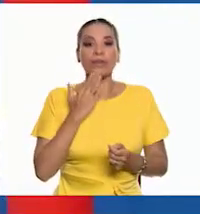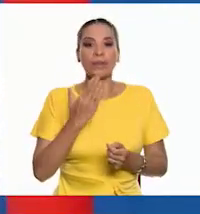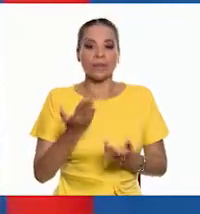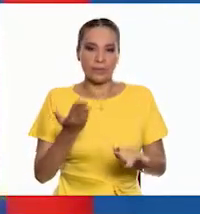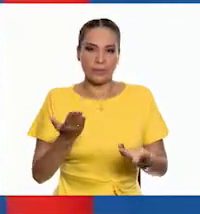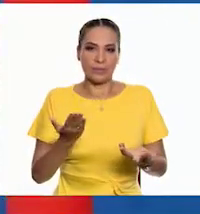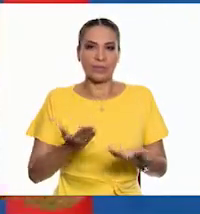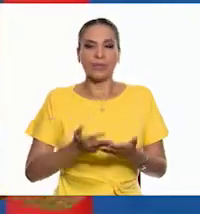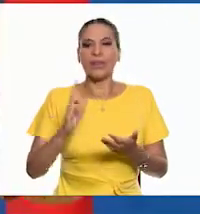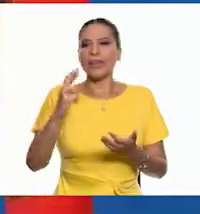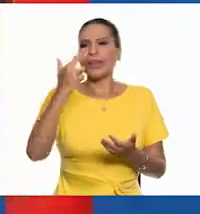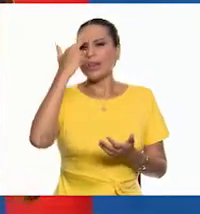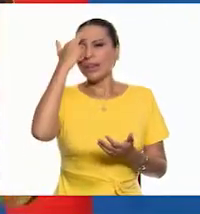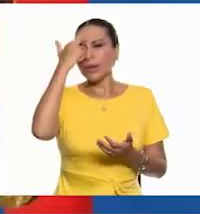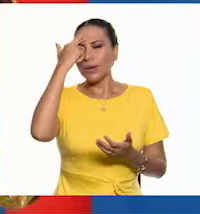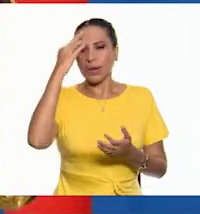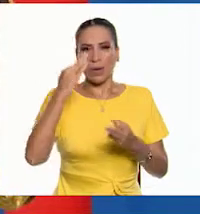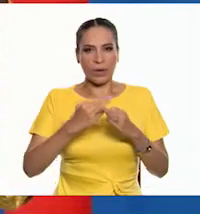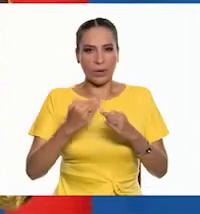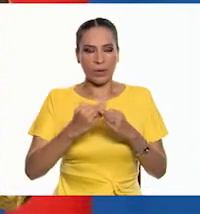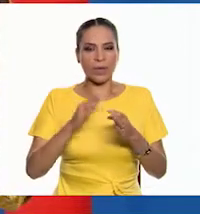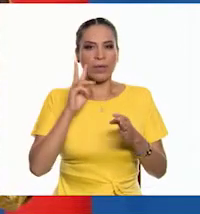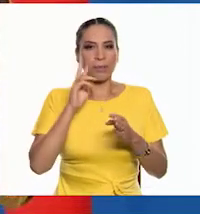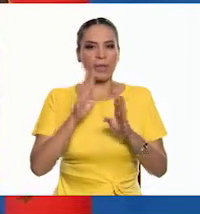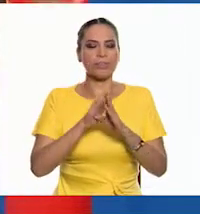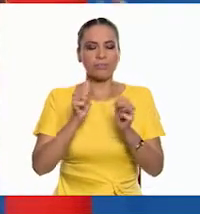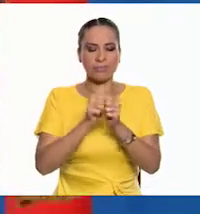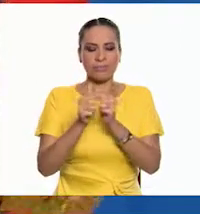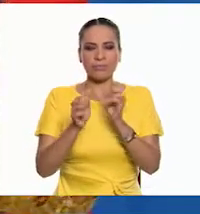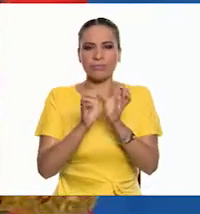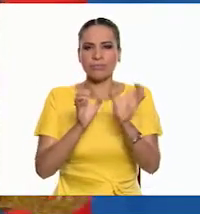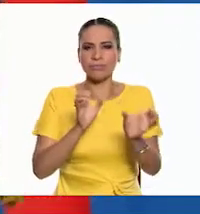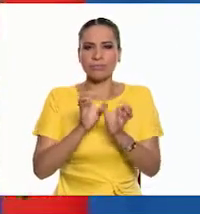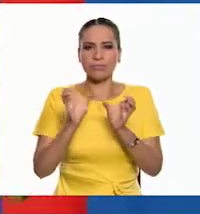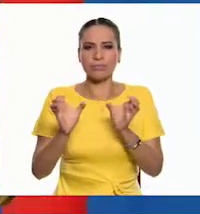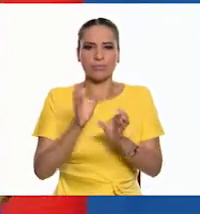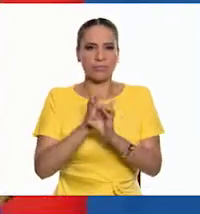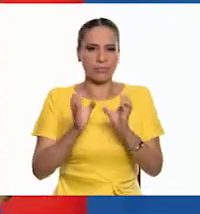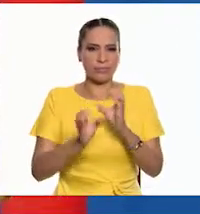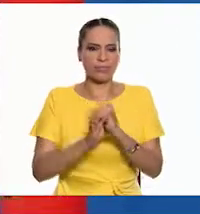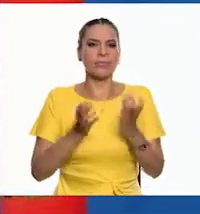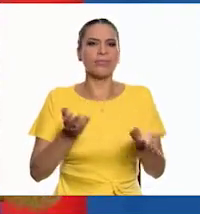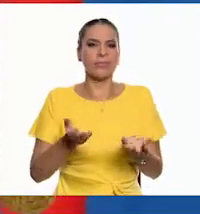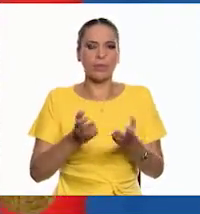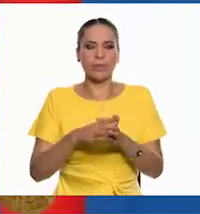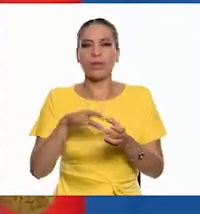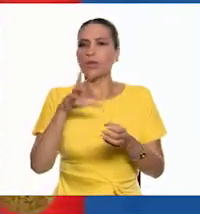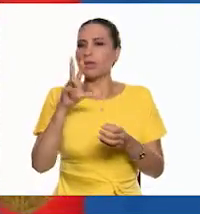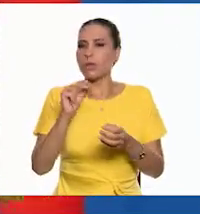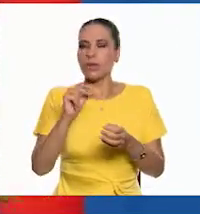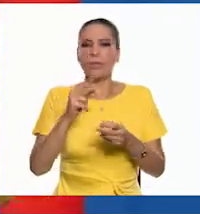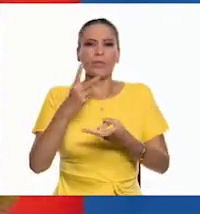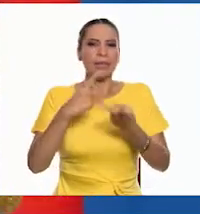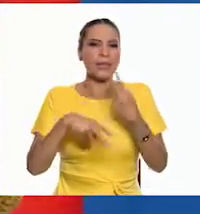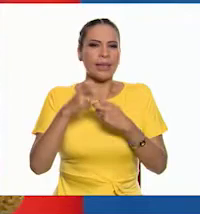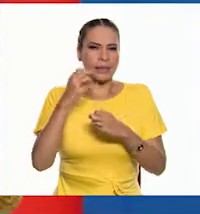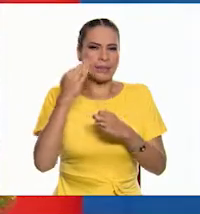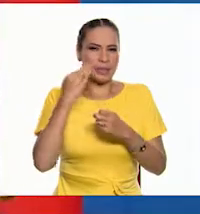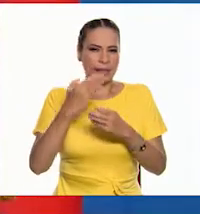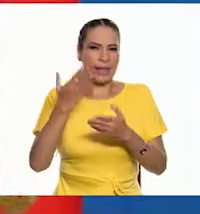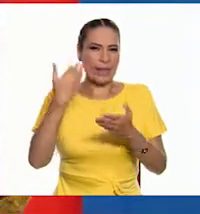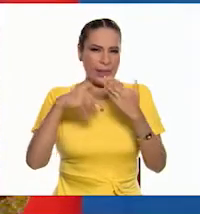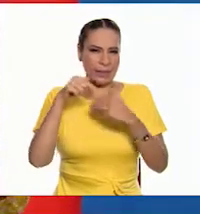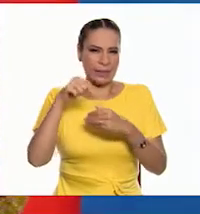Así es. Recordemos que estamos dividiendo las causas en externas, es decir, las que no se produjeron en este